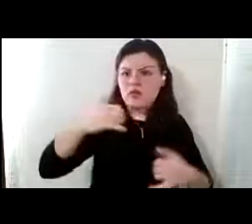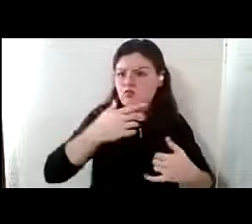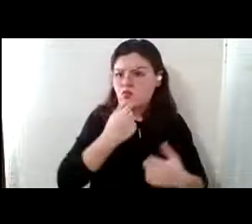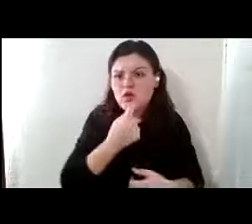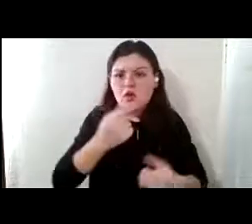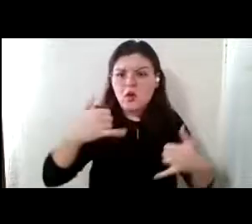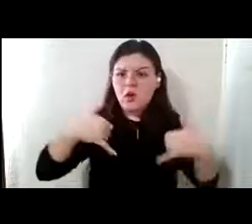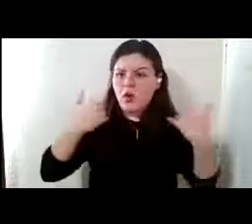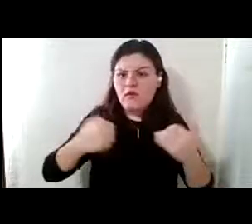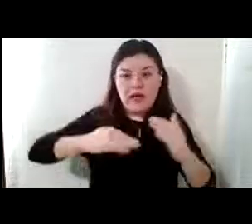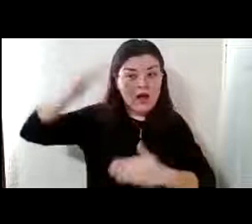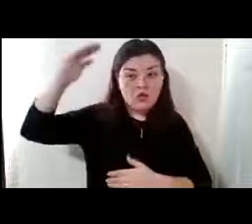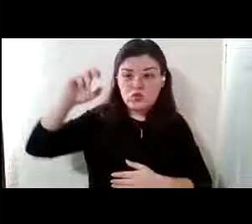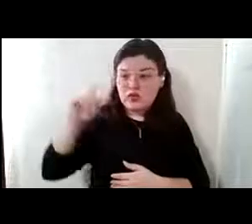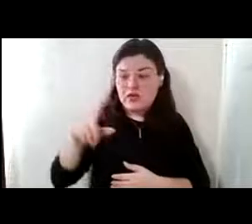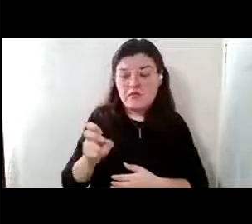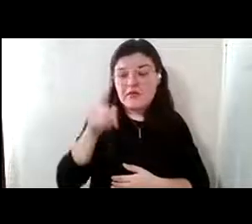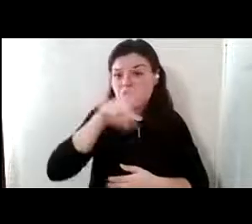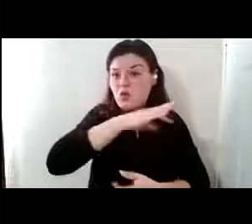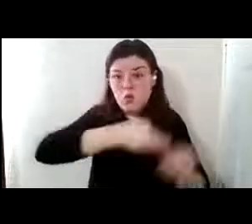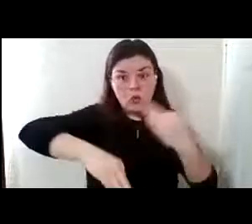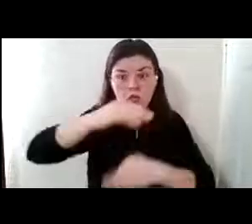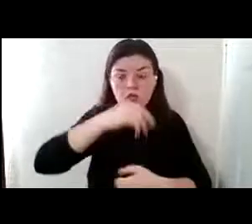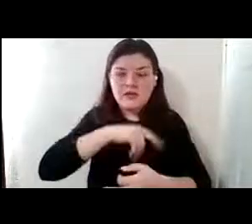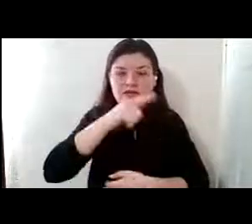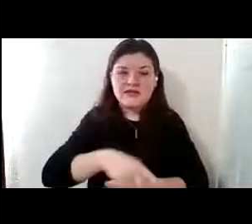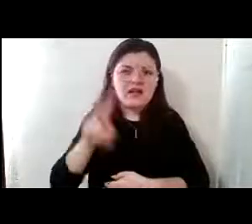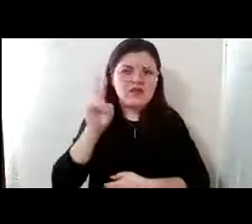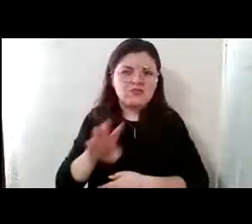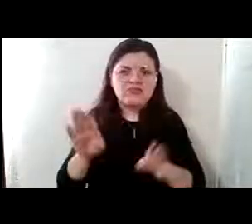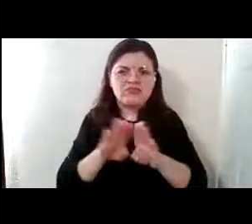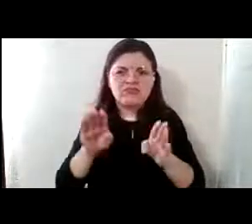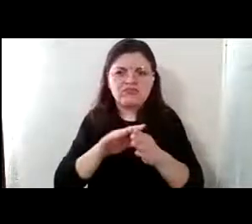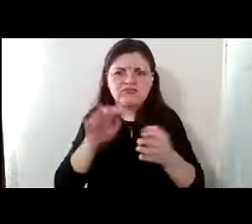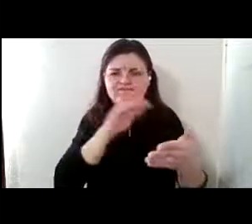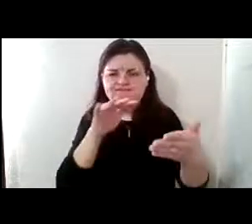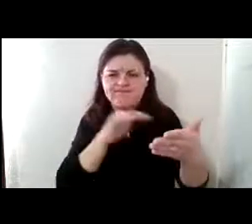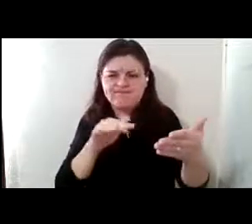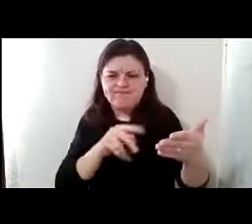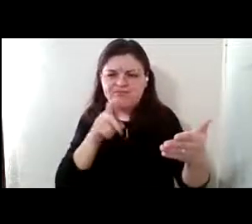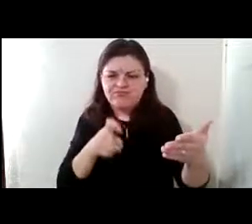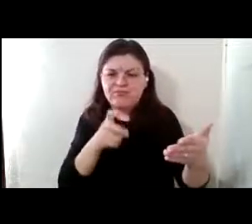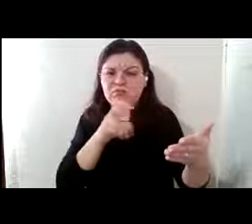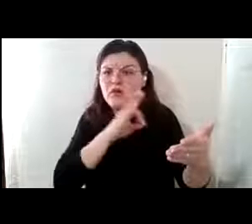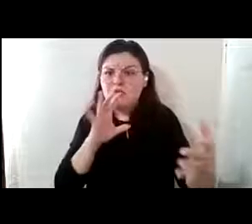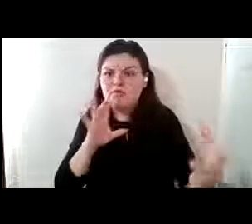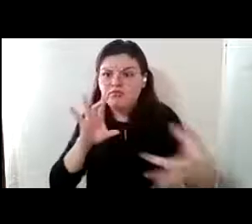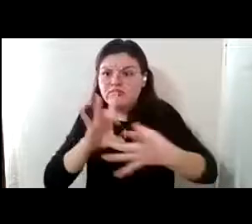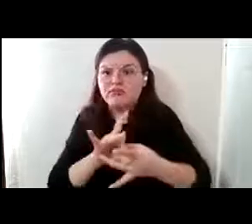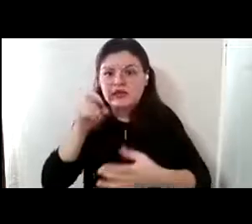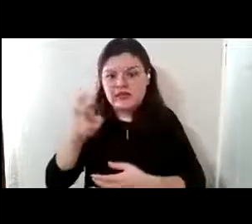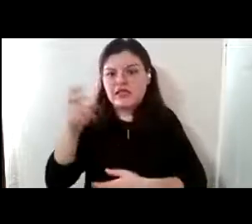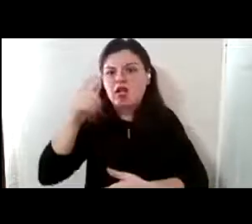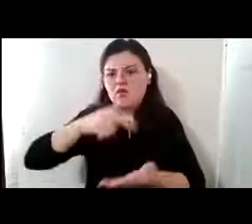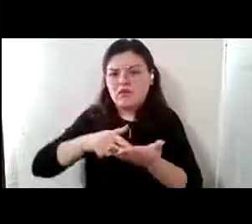jóvenes y adultos para poder identificar cómo la lectura puede abarcar en todos estos espacios. Y bueno,